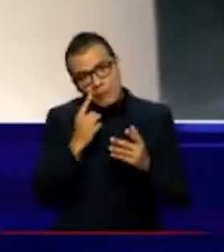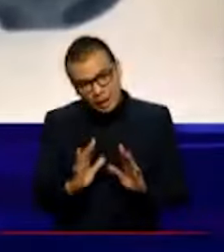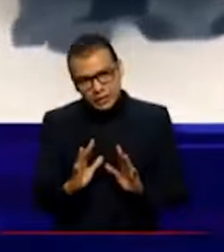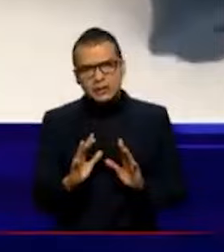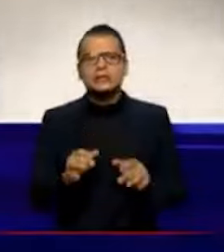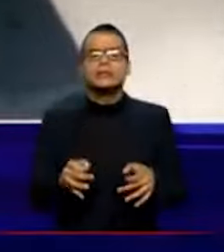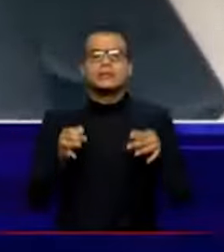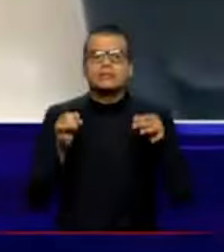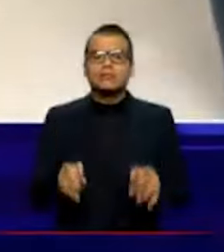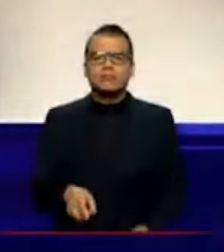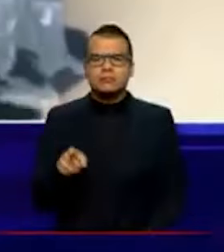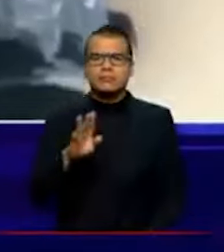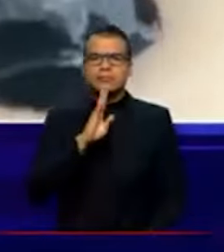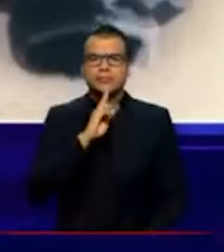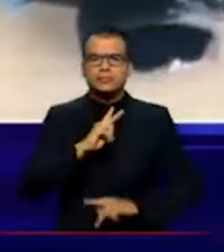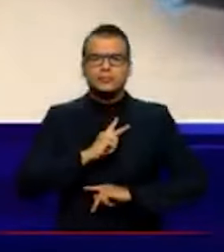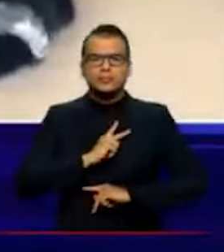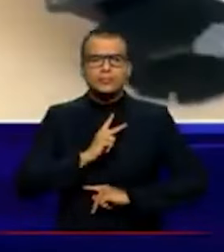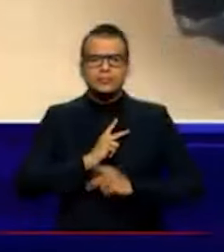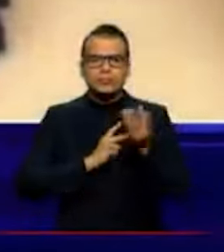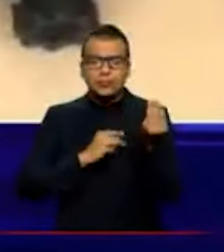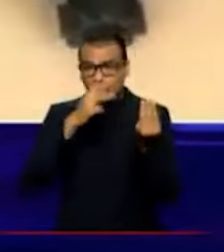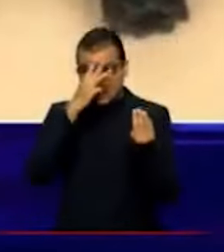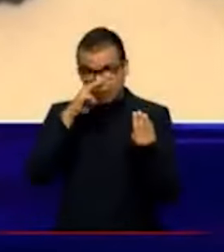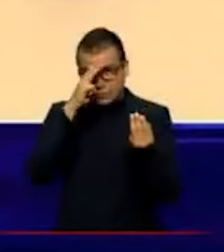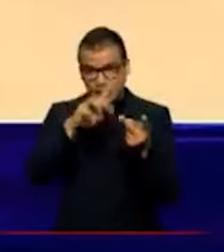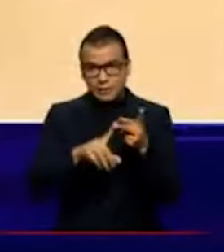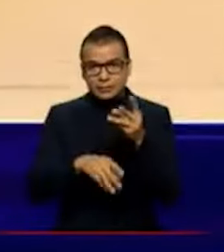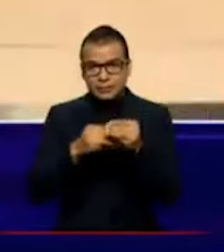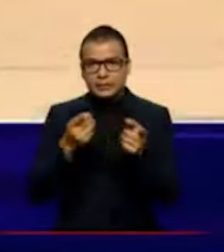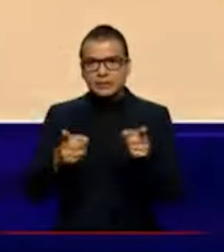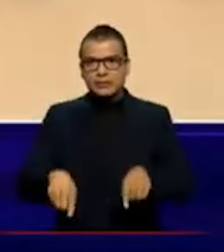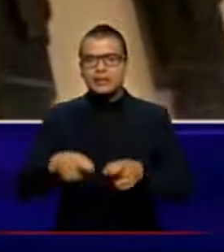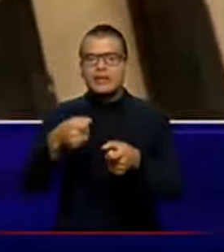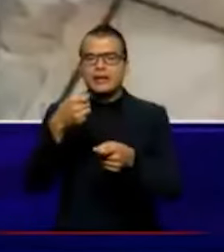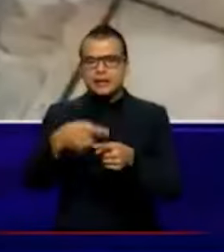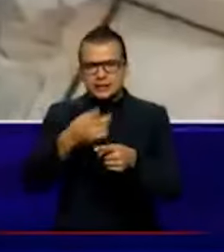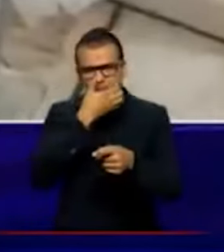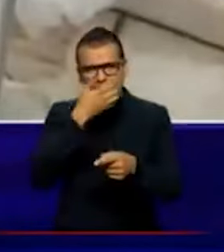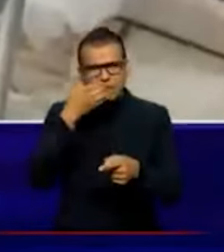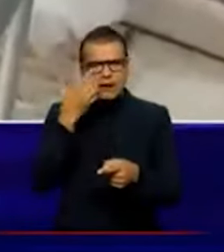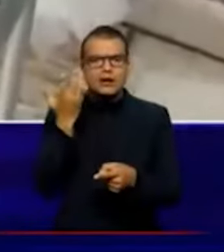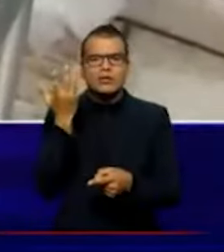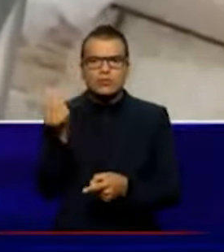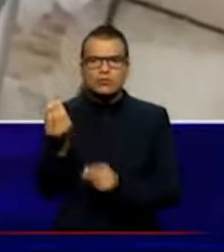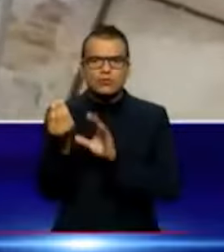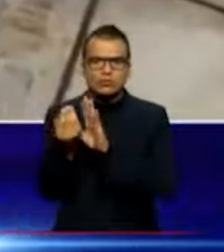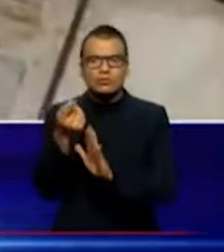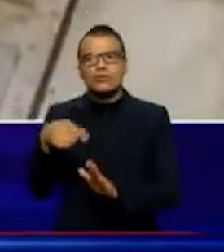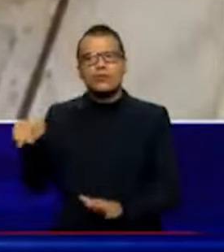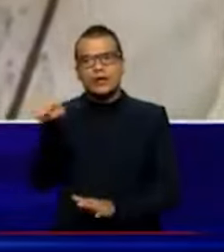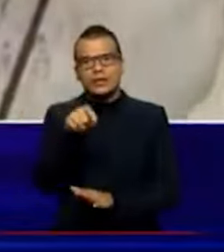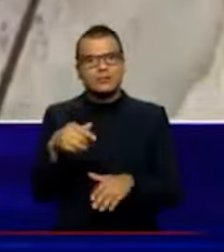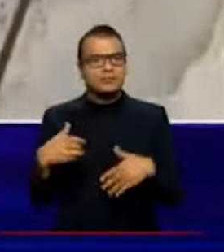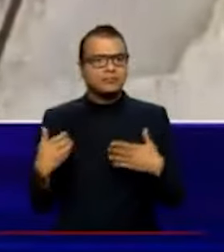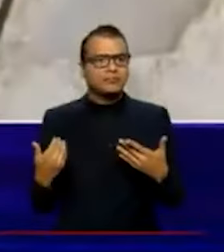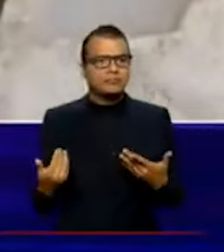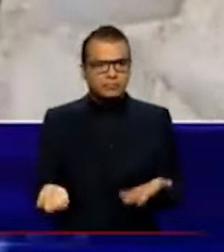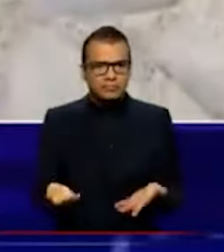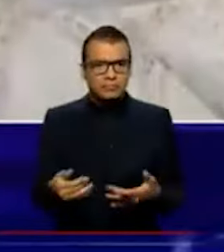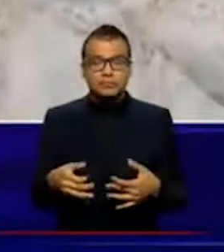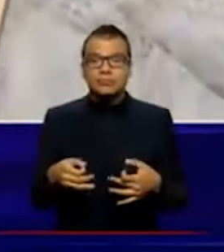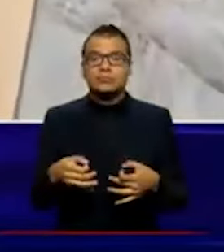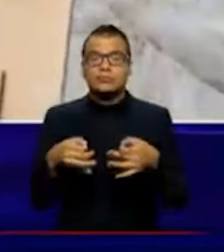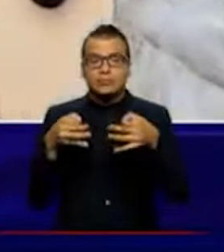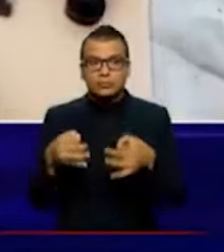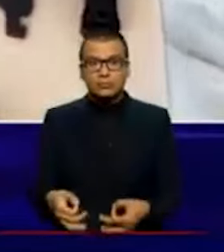estas podrían pertenecer a carteles mexicanos y a disidencias que liderarían oficinas de sicariato y de traficantes que las envían